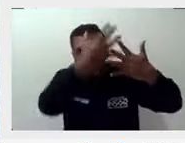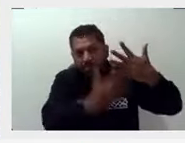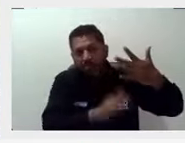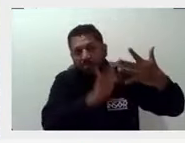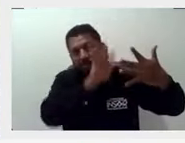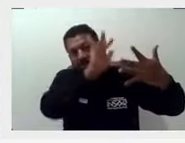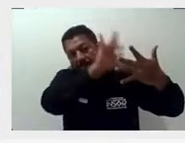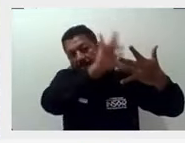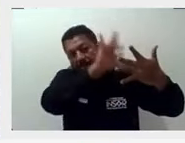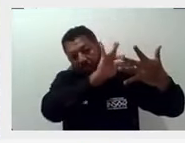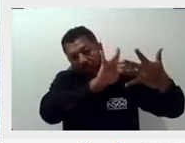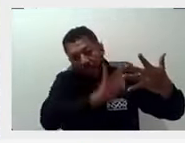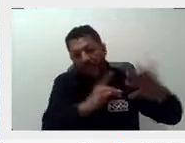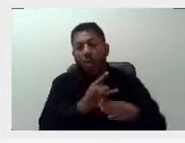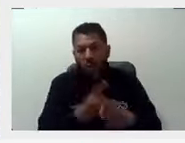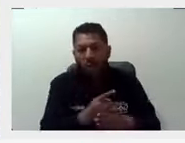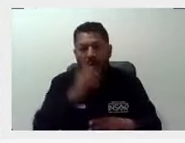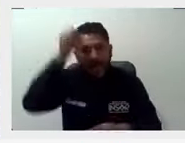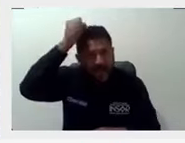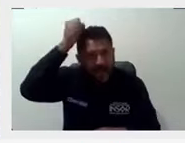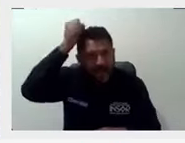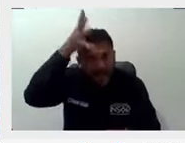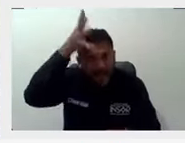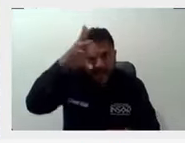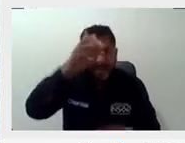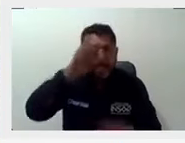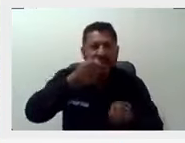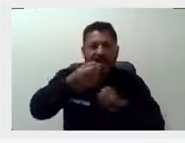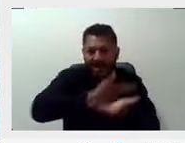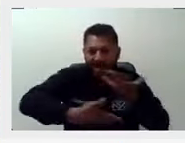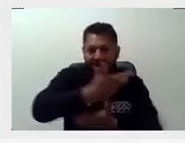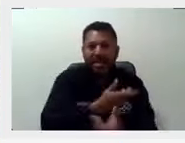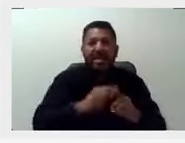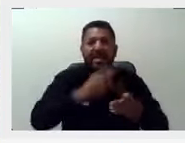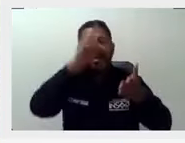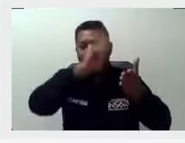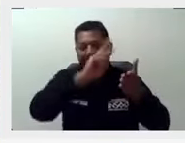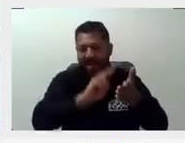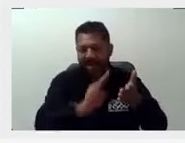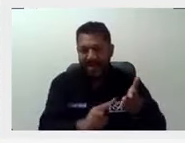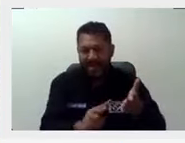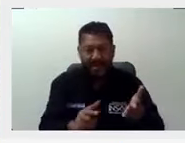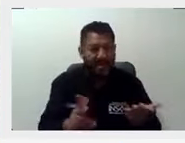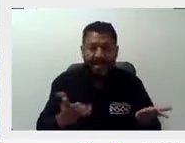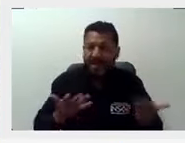materiales didácticos, interactivos y de lectura en todas las áreas,